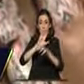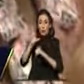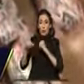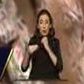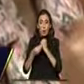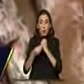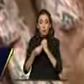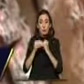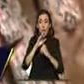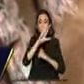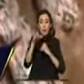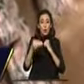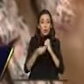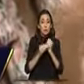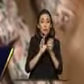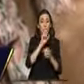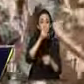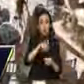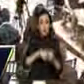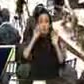Esa contribución